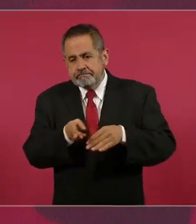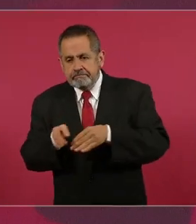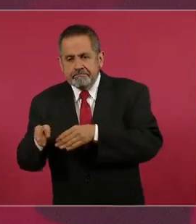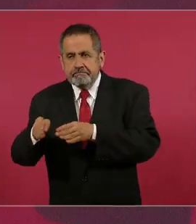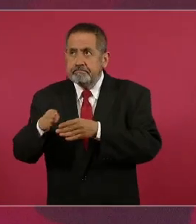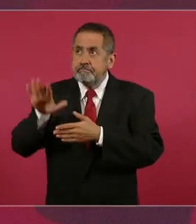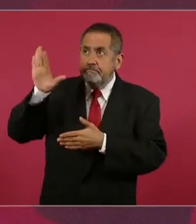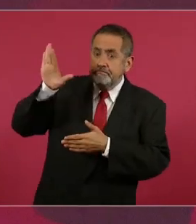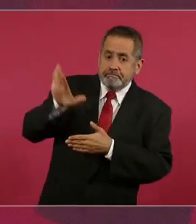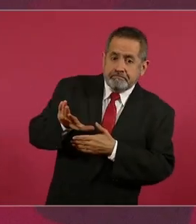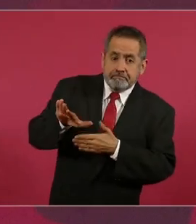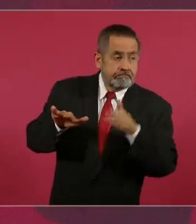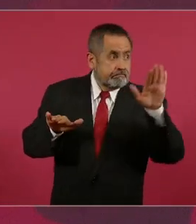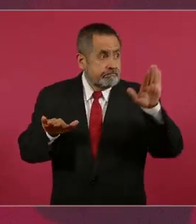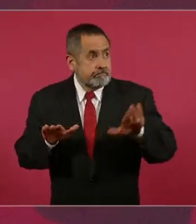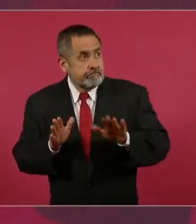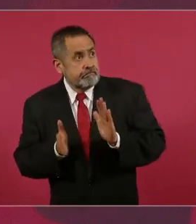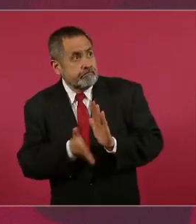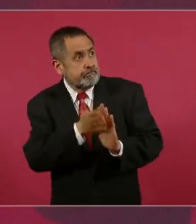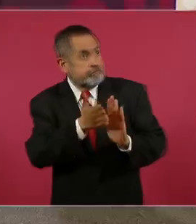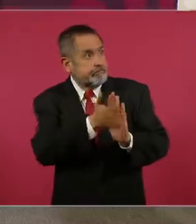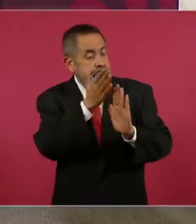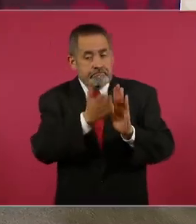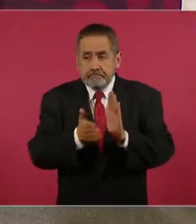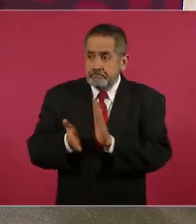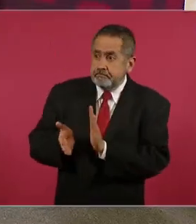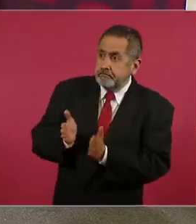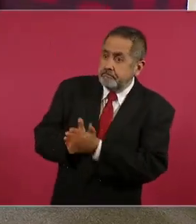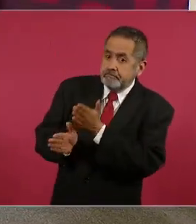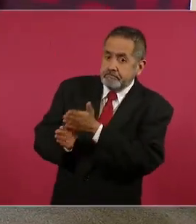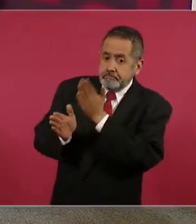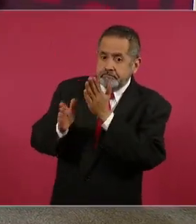proteger a los pobladores.